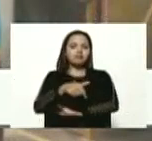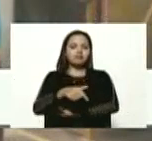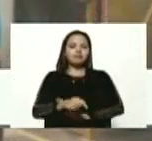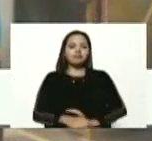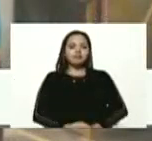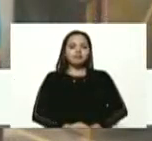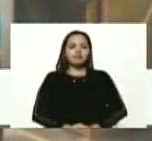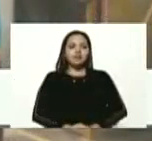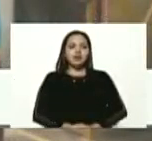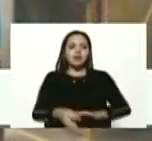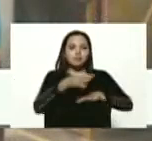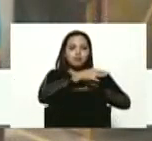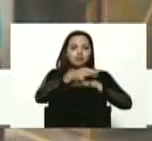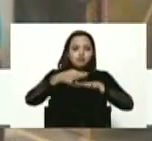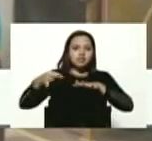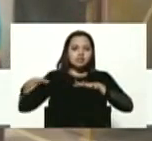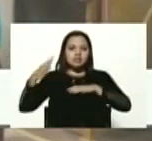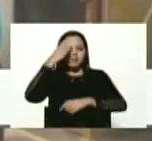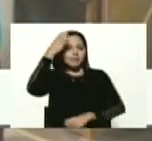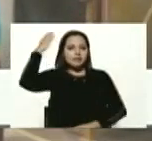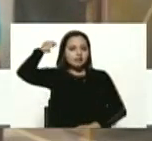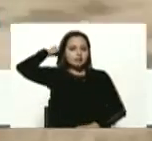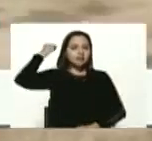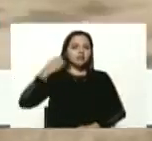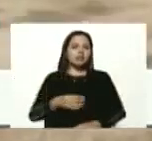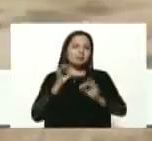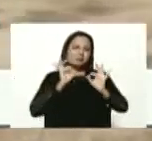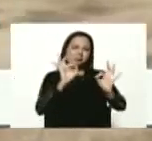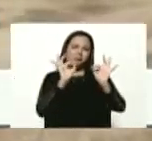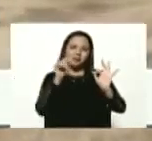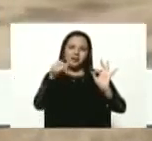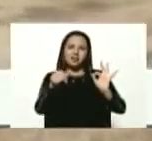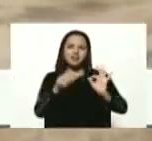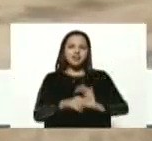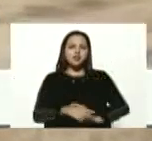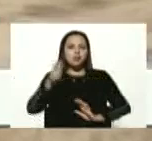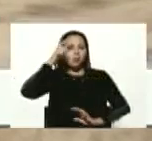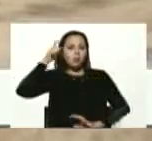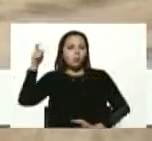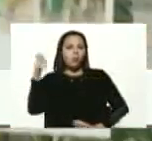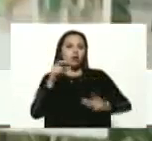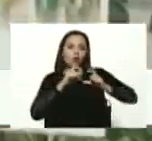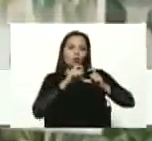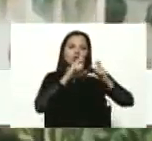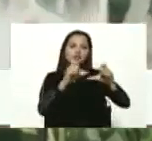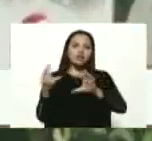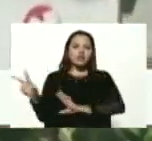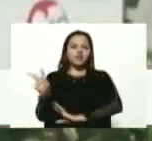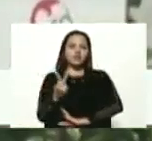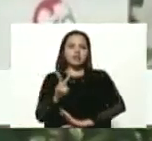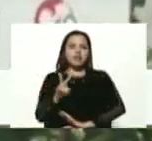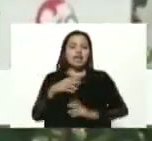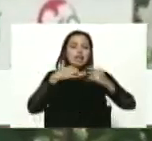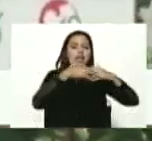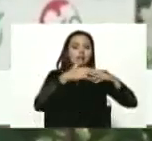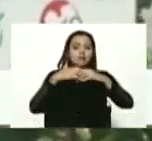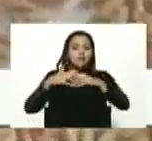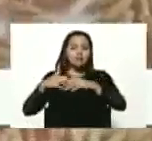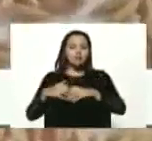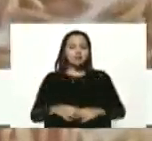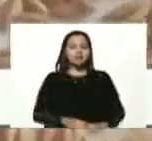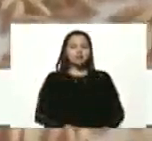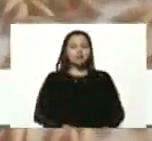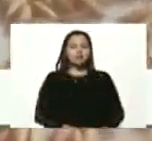Calabozo, municipio Francisco de Miranda, específicamente aquí en el estado Guárico, corazón de Venezuela, en esta planta Rafael